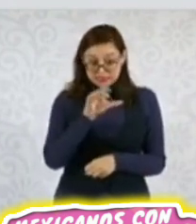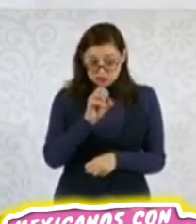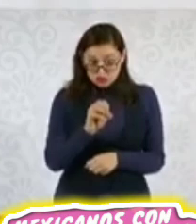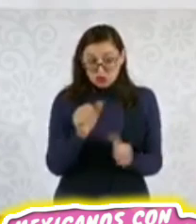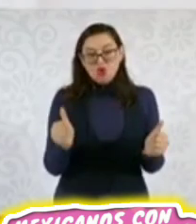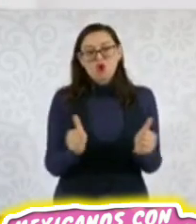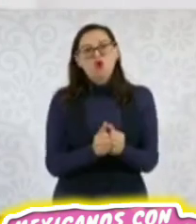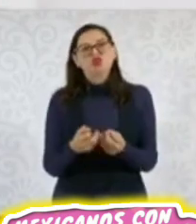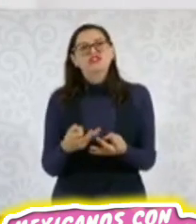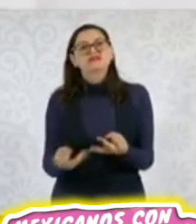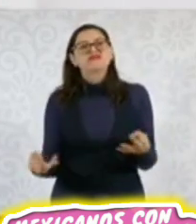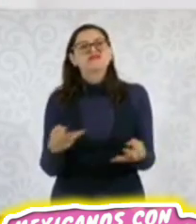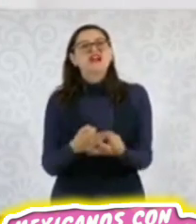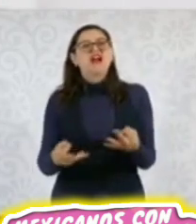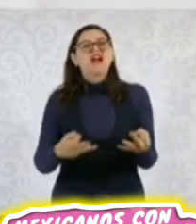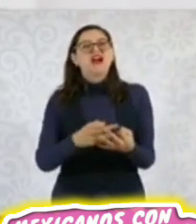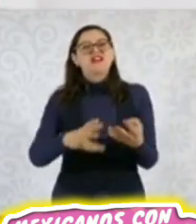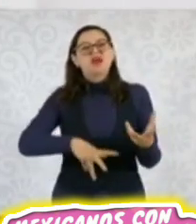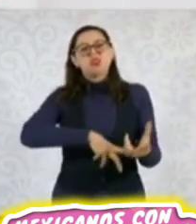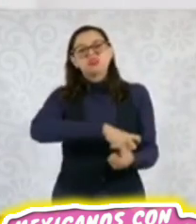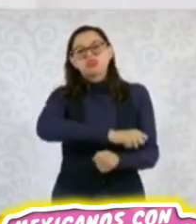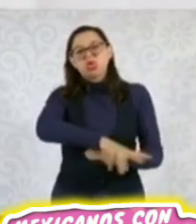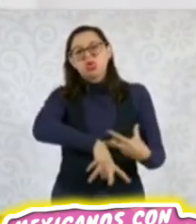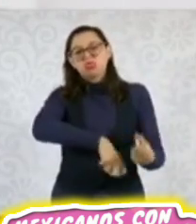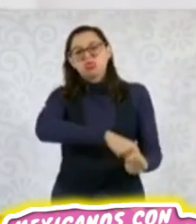lodo, como barro,